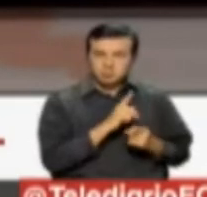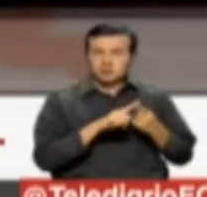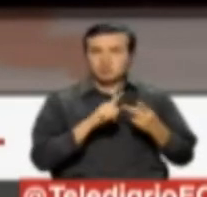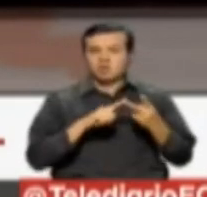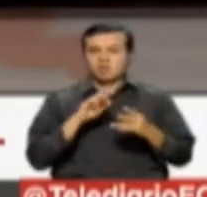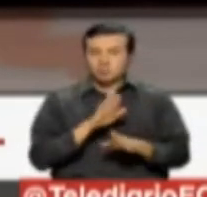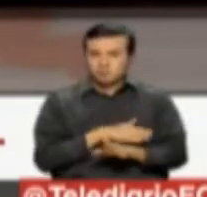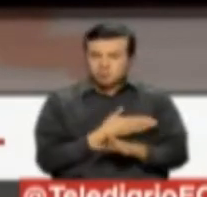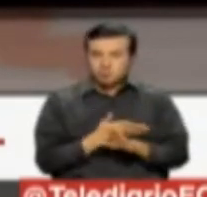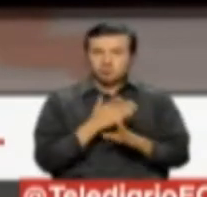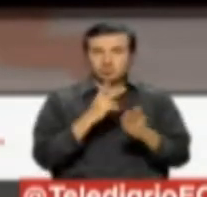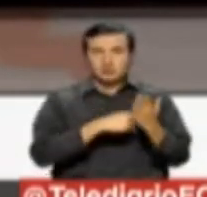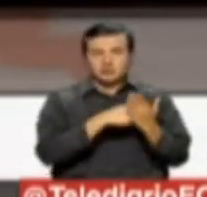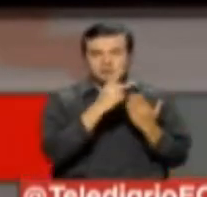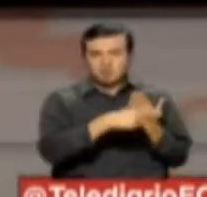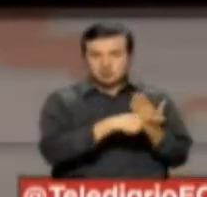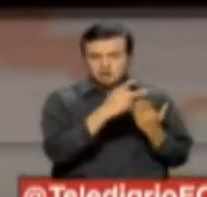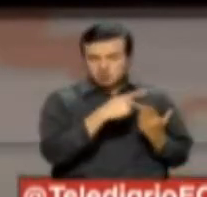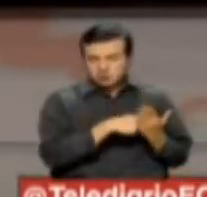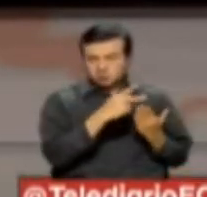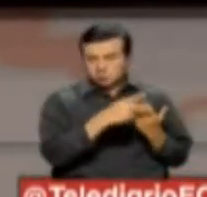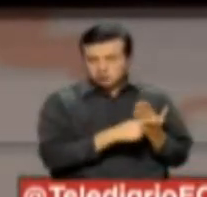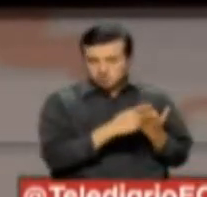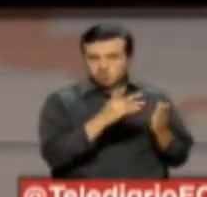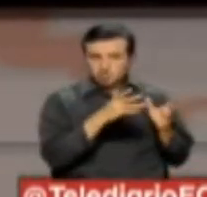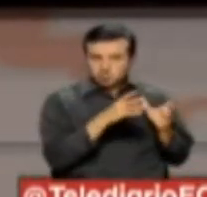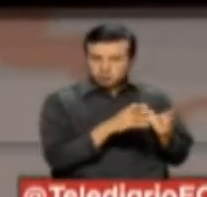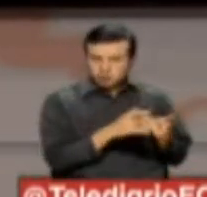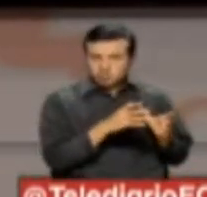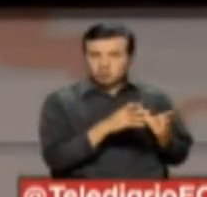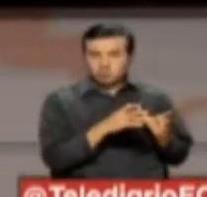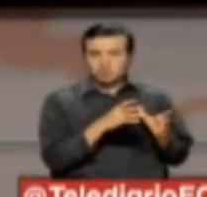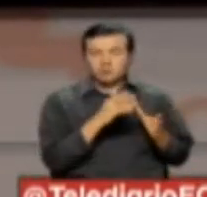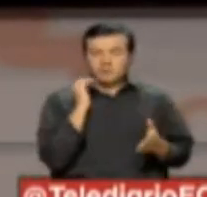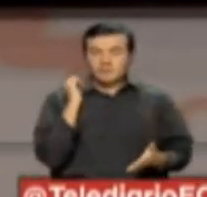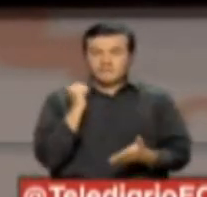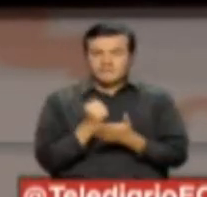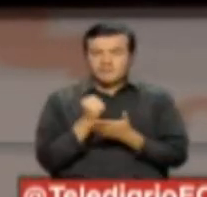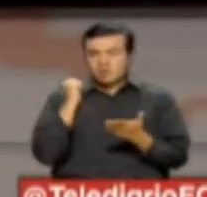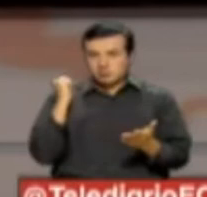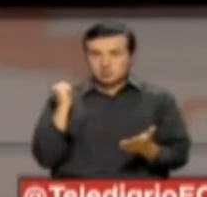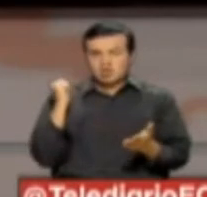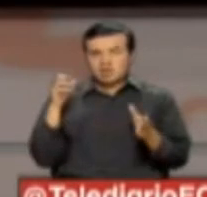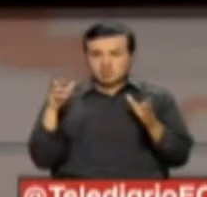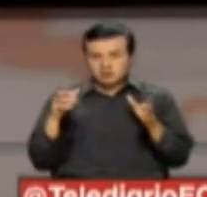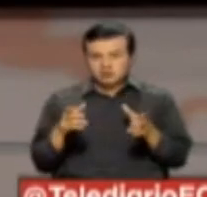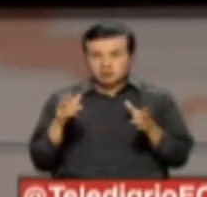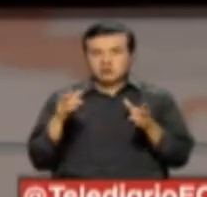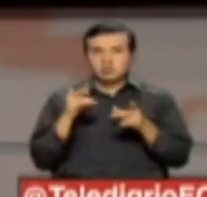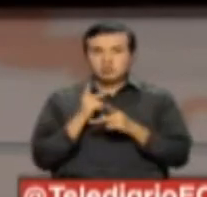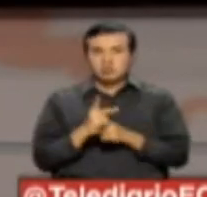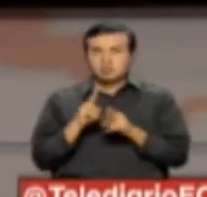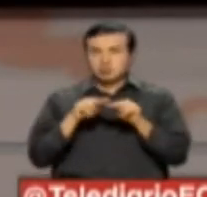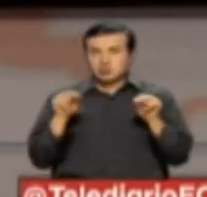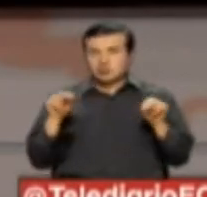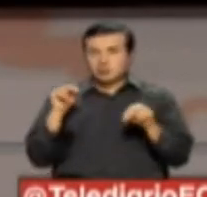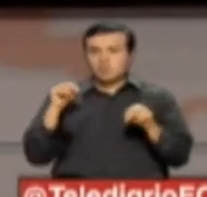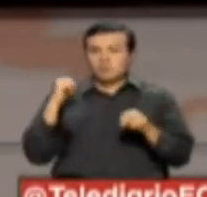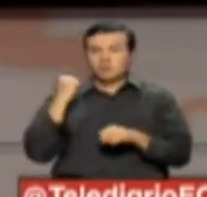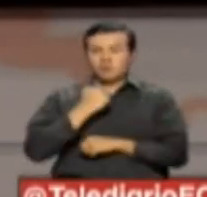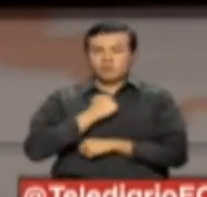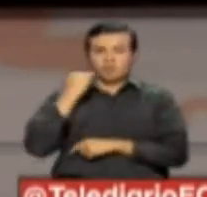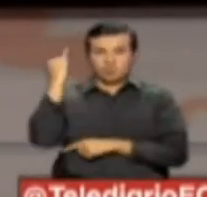el software también está en el ámbito del derecho de autor los signos distintivos los más conocidos son las marcas está protegido por el ámbito de la propiedad industrial